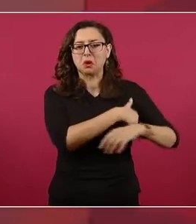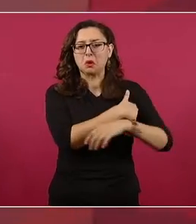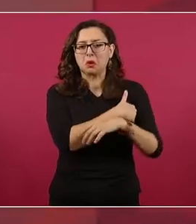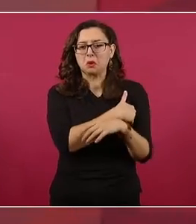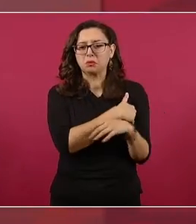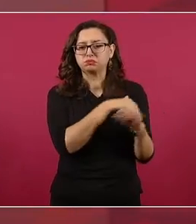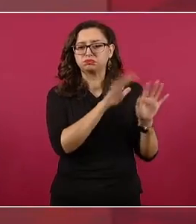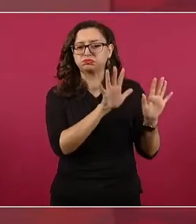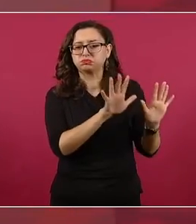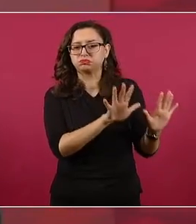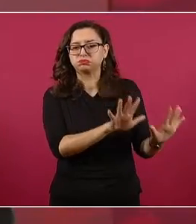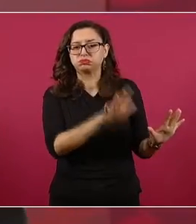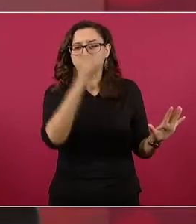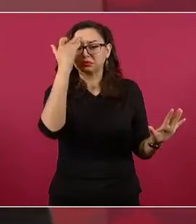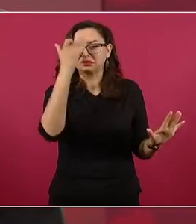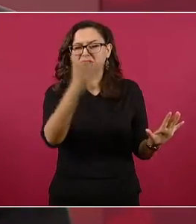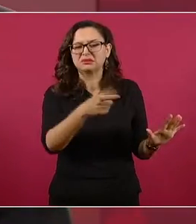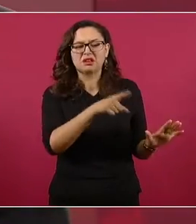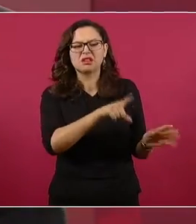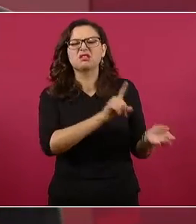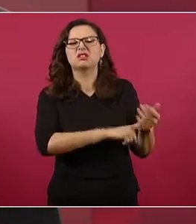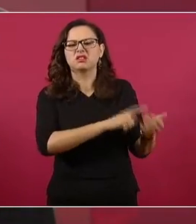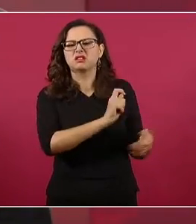y viene el regreso a clases,